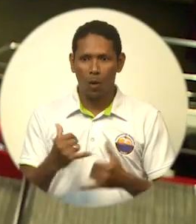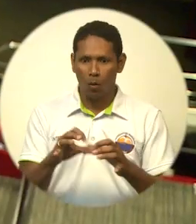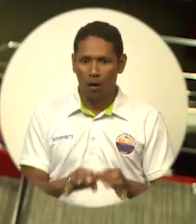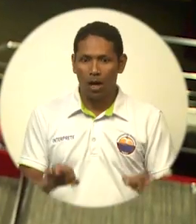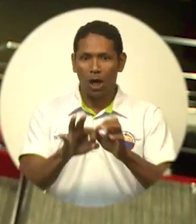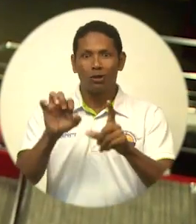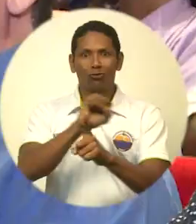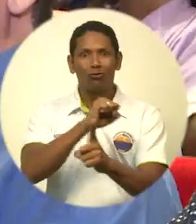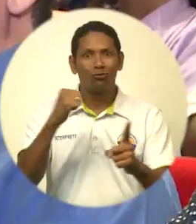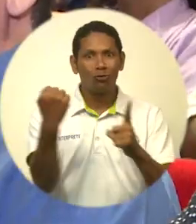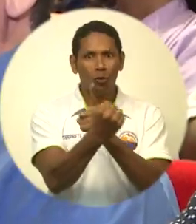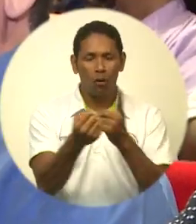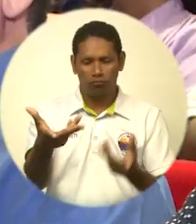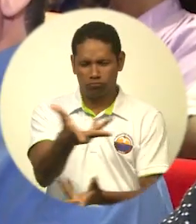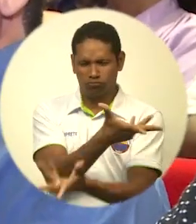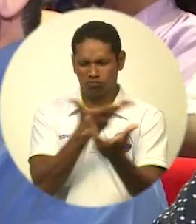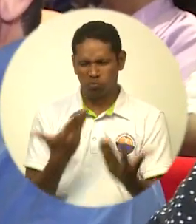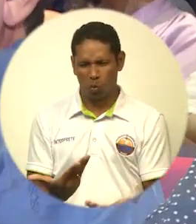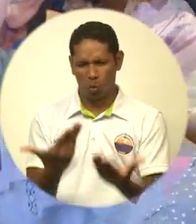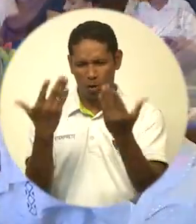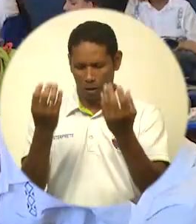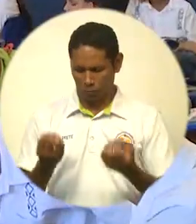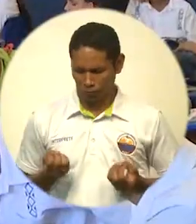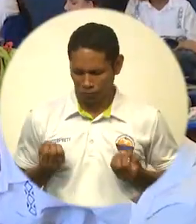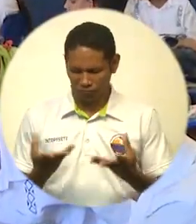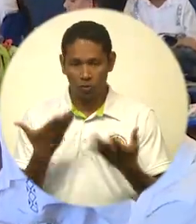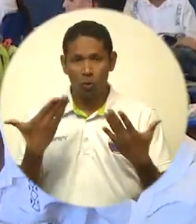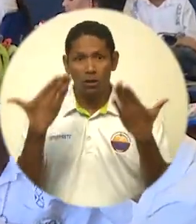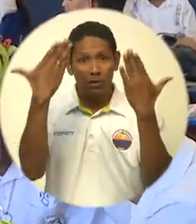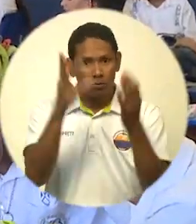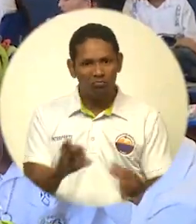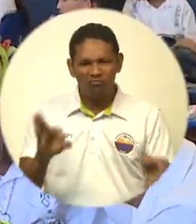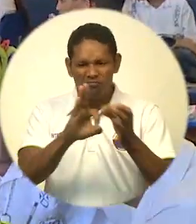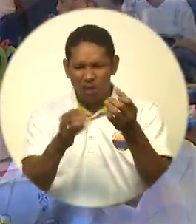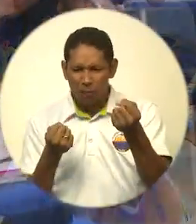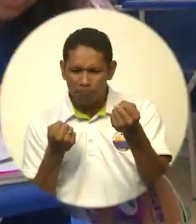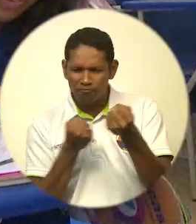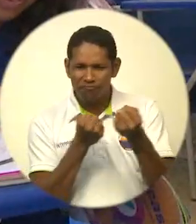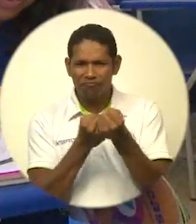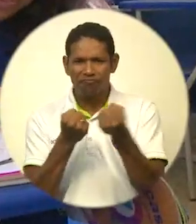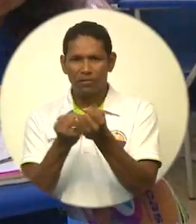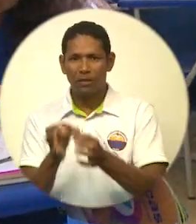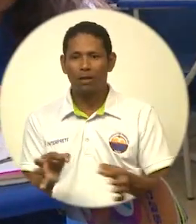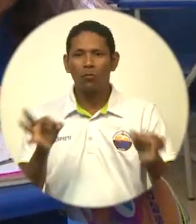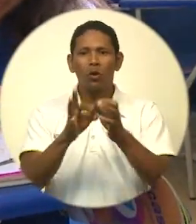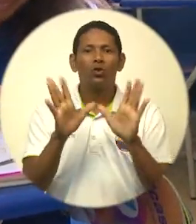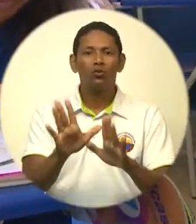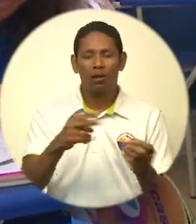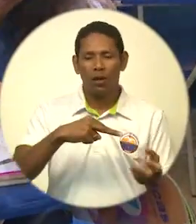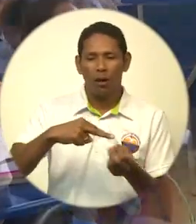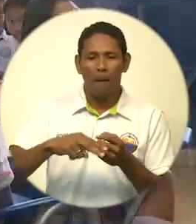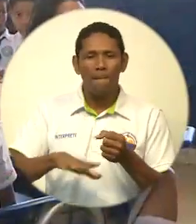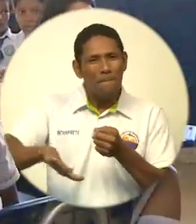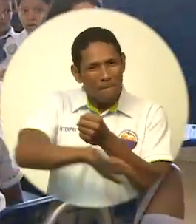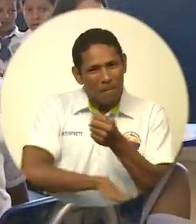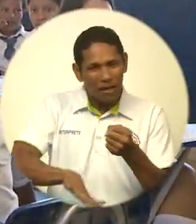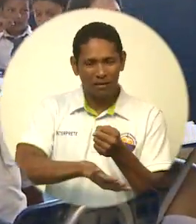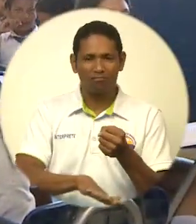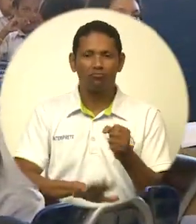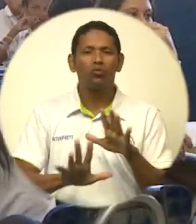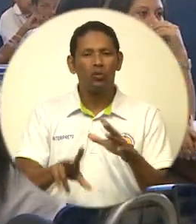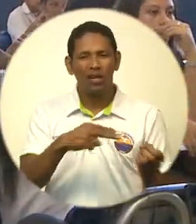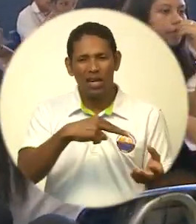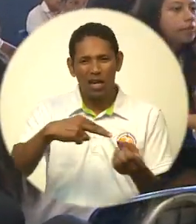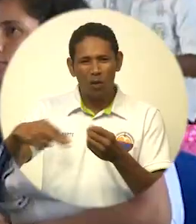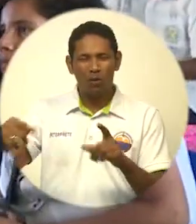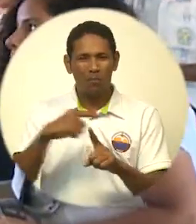nueva oferta académica tiene como propósito agregar valor al entorno social del departamento y distrito con educación de calidad en los niveles precedentes